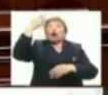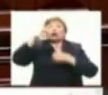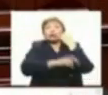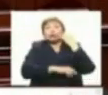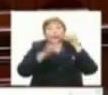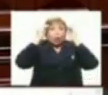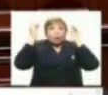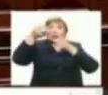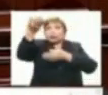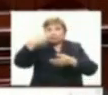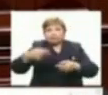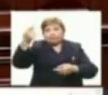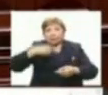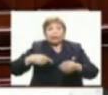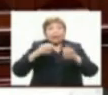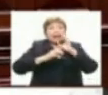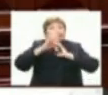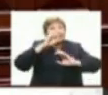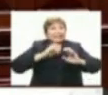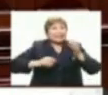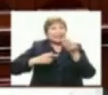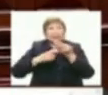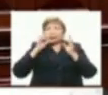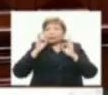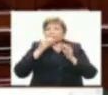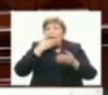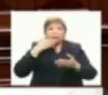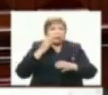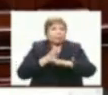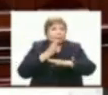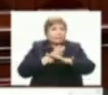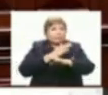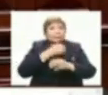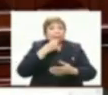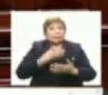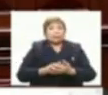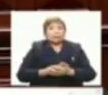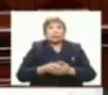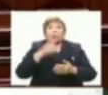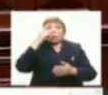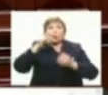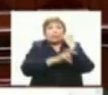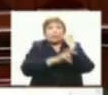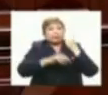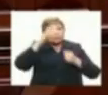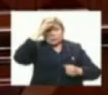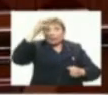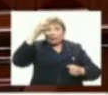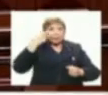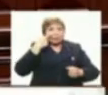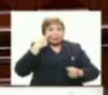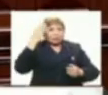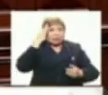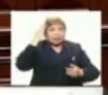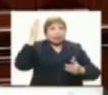de oportunidades. La ciencia y la tecnología son los pilares del desarrollo contemporáneo. Un país que no es capaz de reconocer